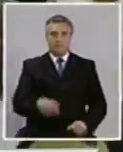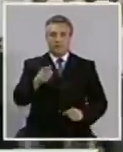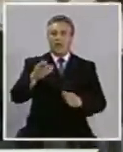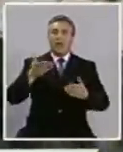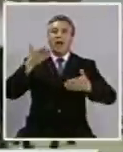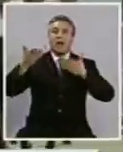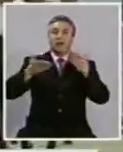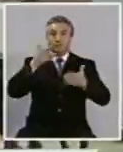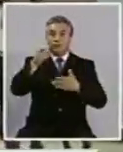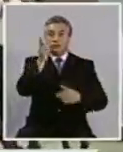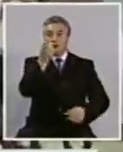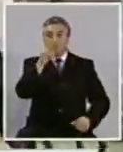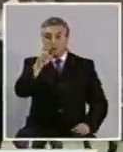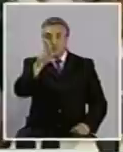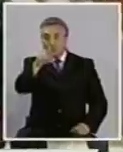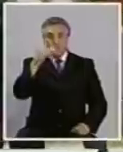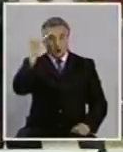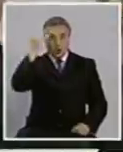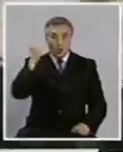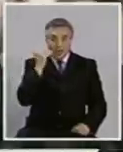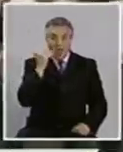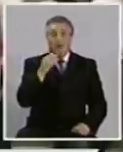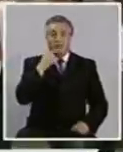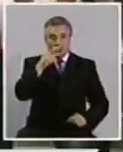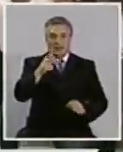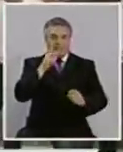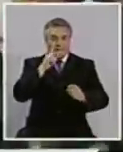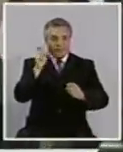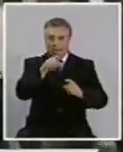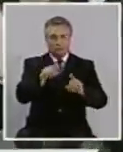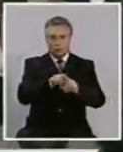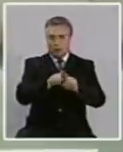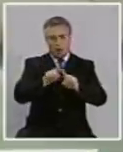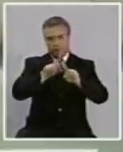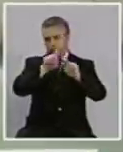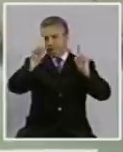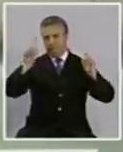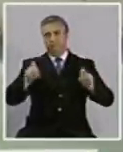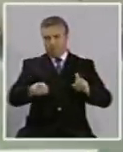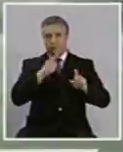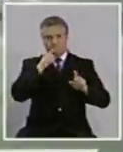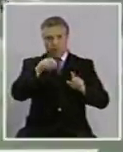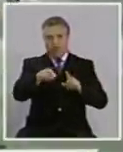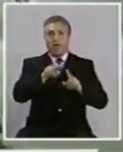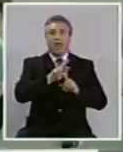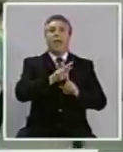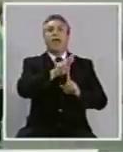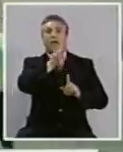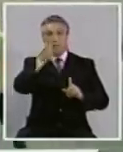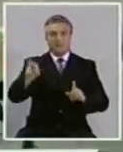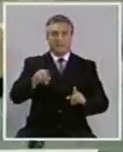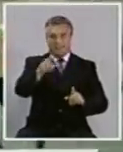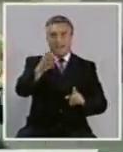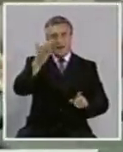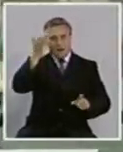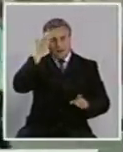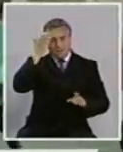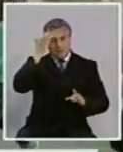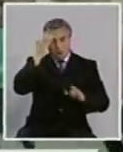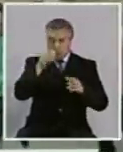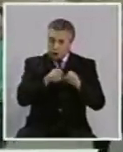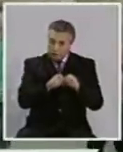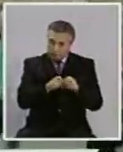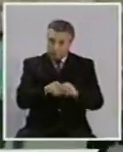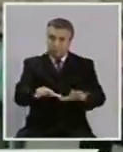canción del surcoreano Psy en solo días estableció una cifra inédita y va camino a repetir el éxito de la famosa